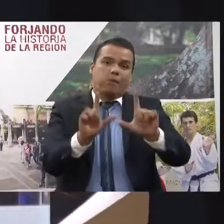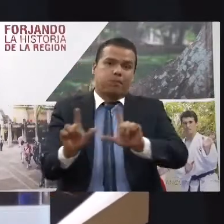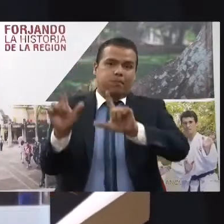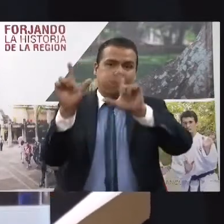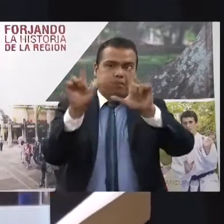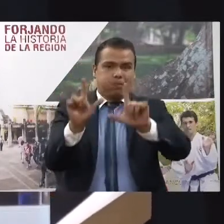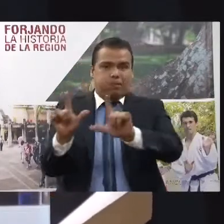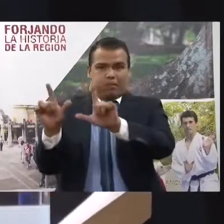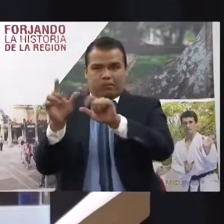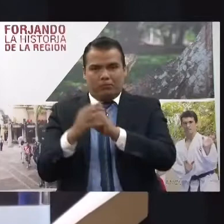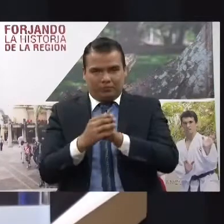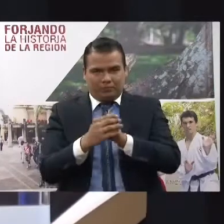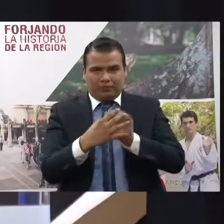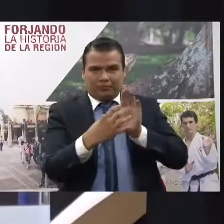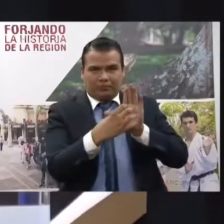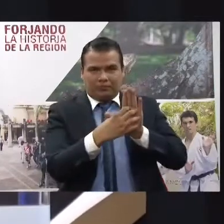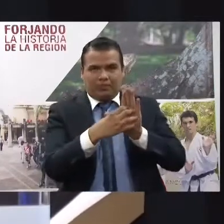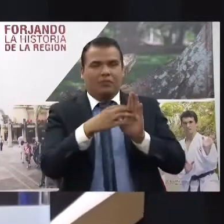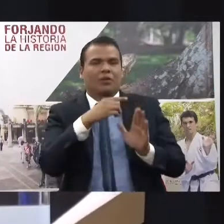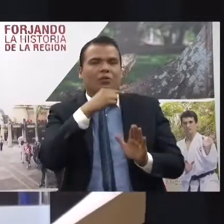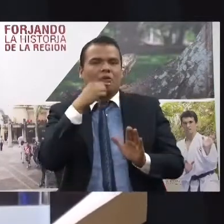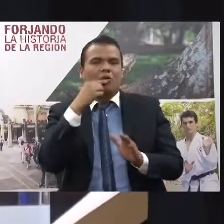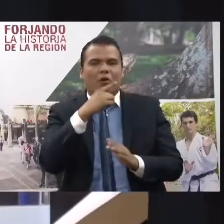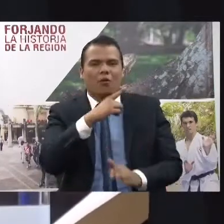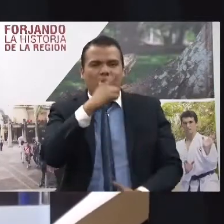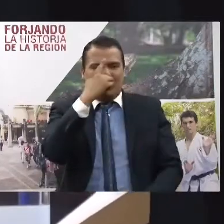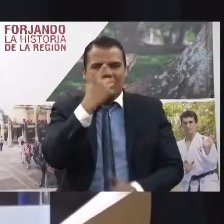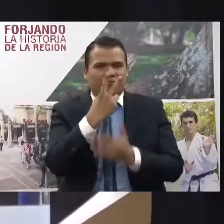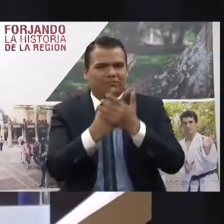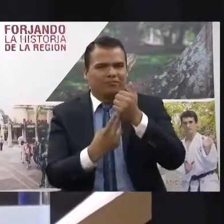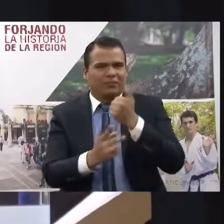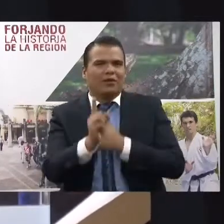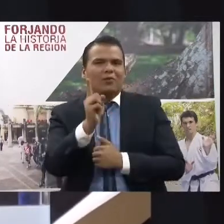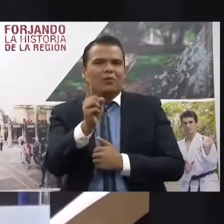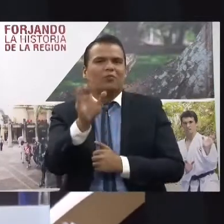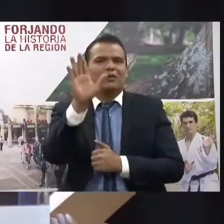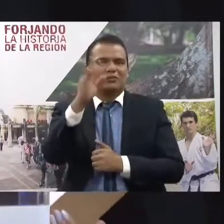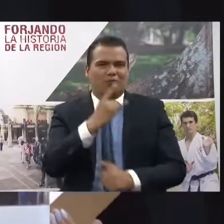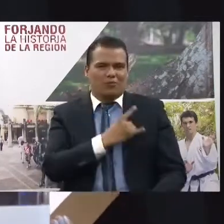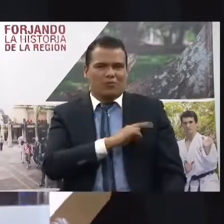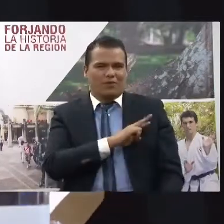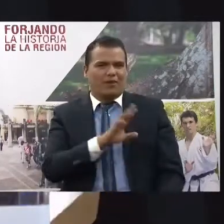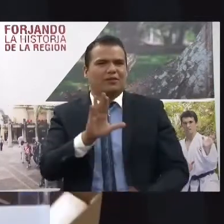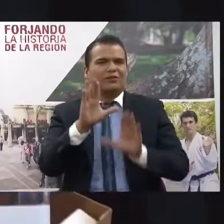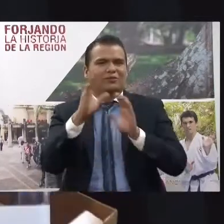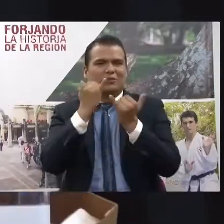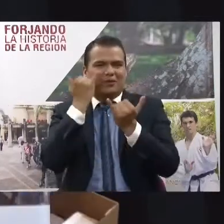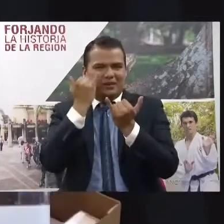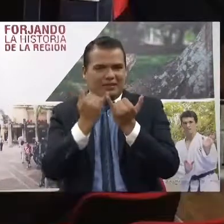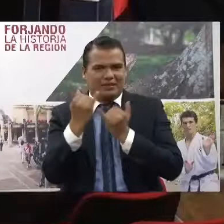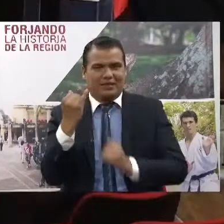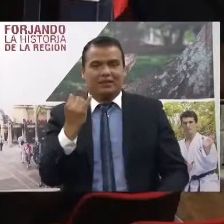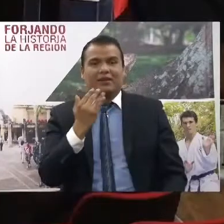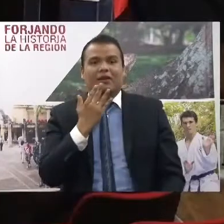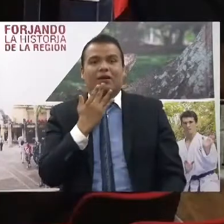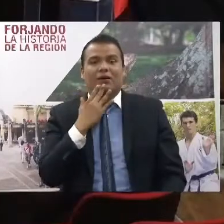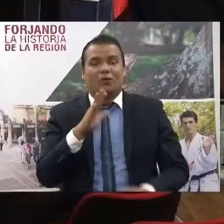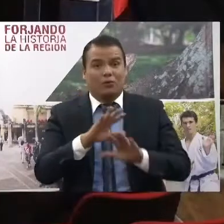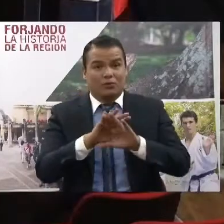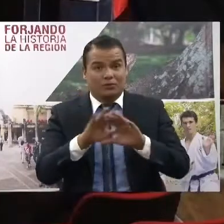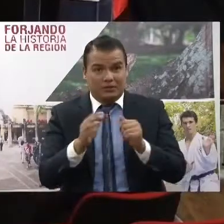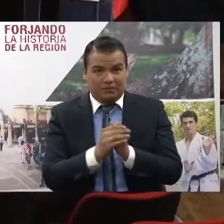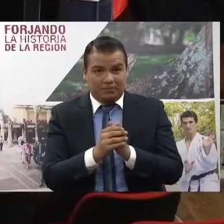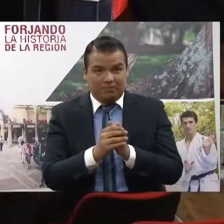Está de rojo y blanco por los colores de la Universidad del Valle. De igual manera, cada uno de